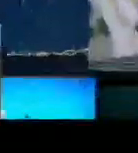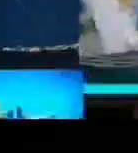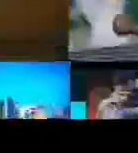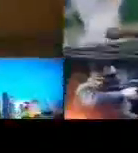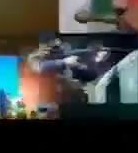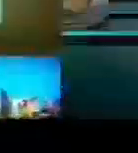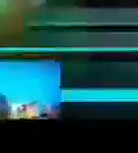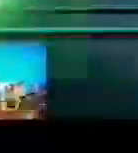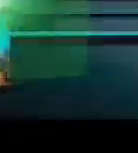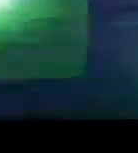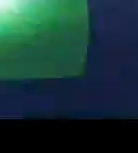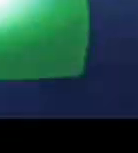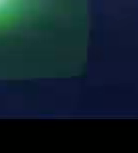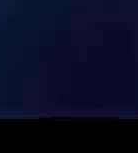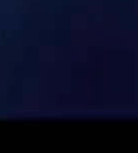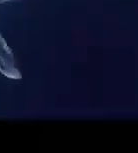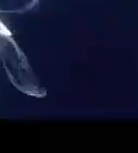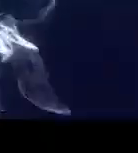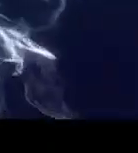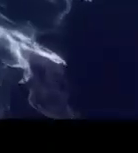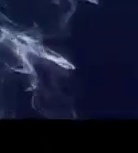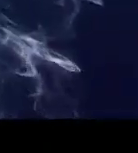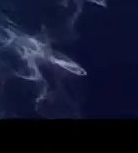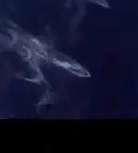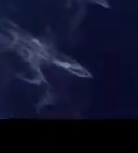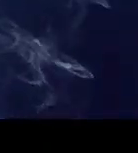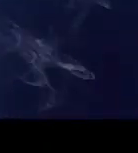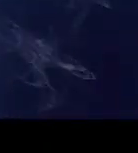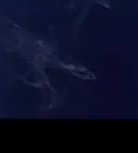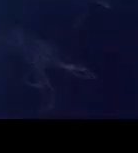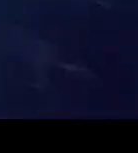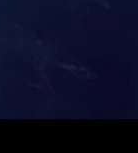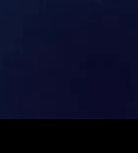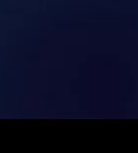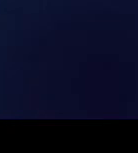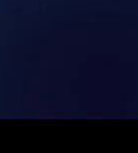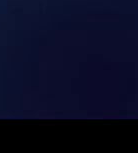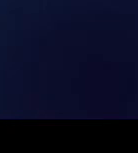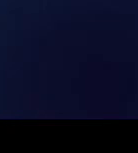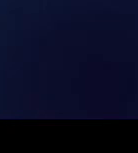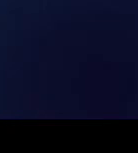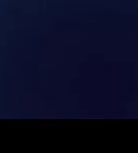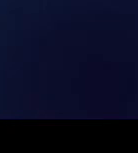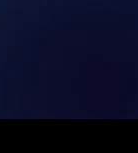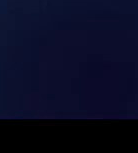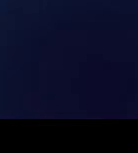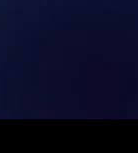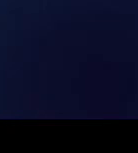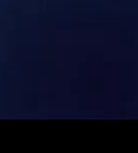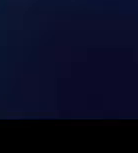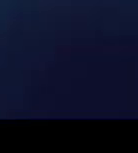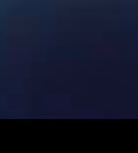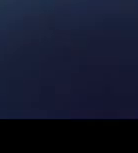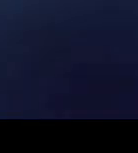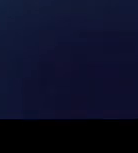está ocurriendo, lo ves. Ecuador TV, tu televisión digital pública.